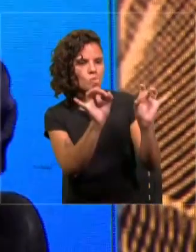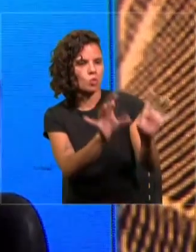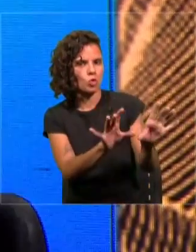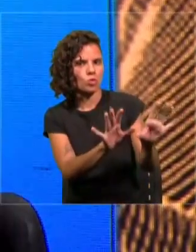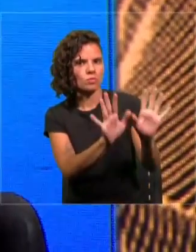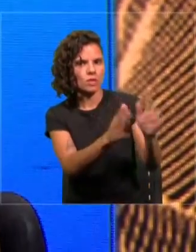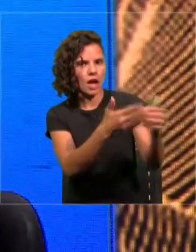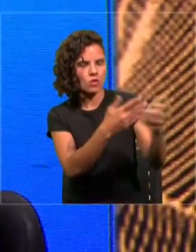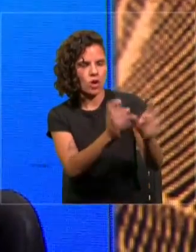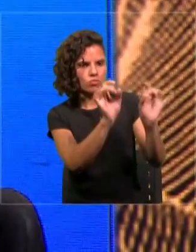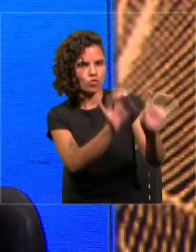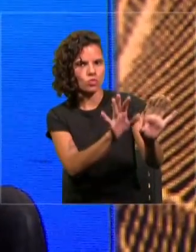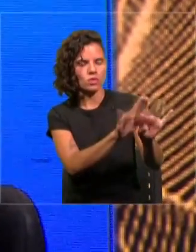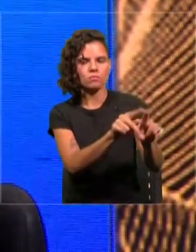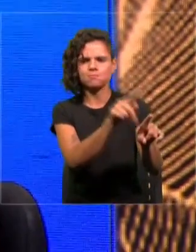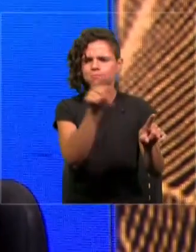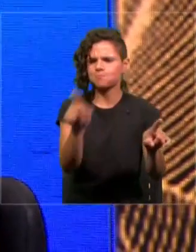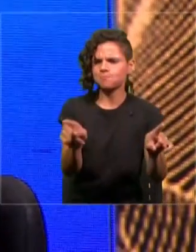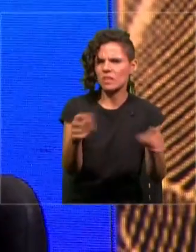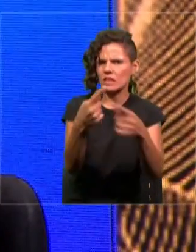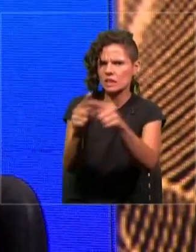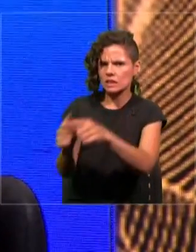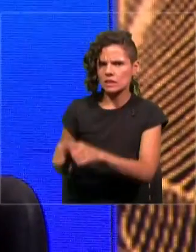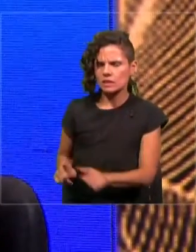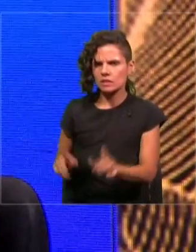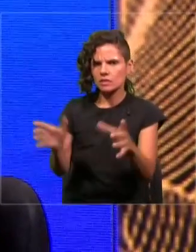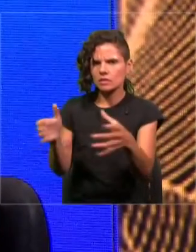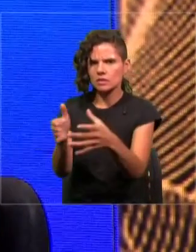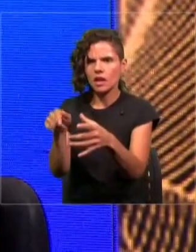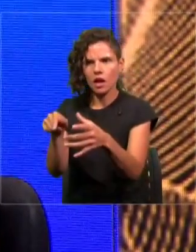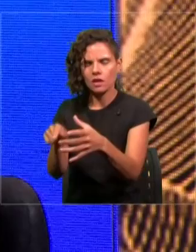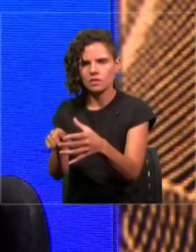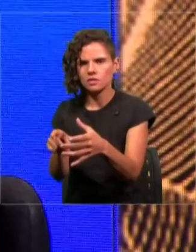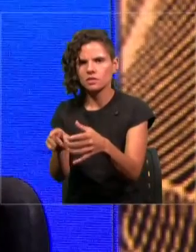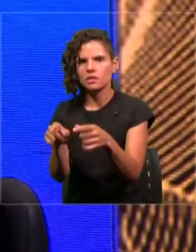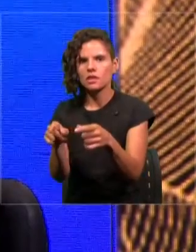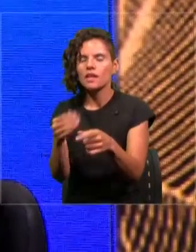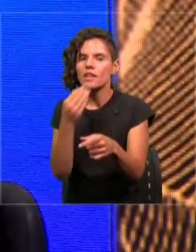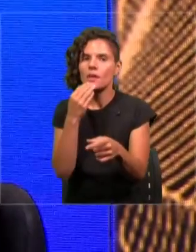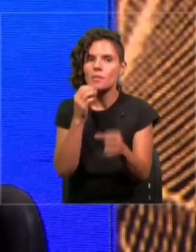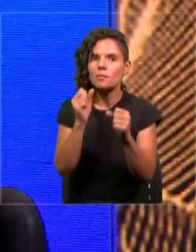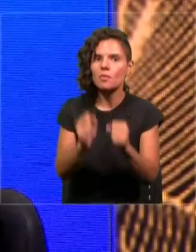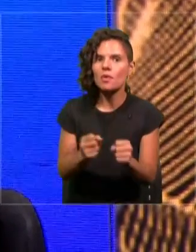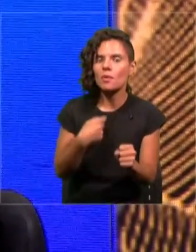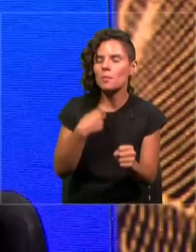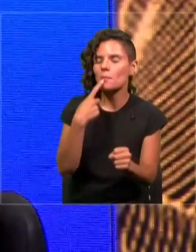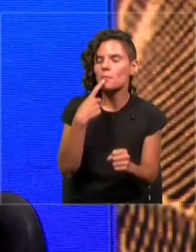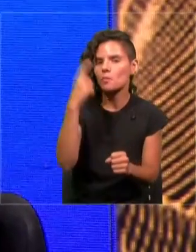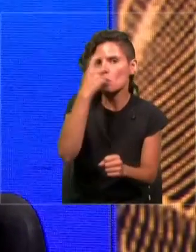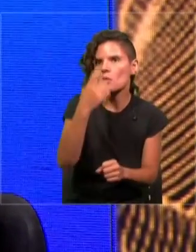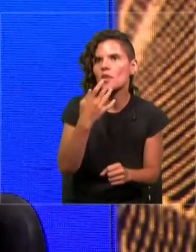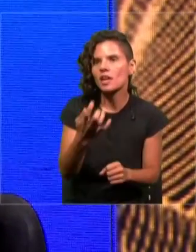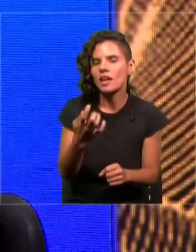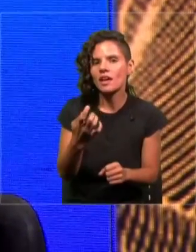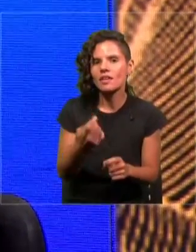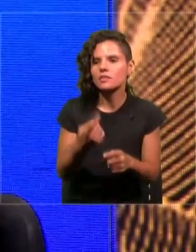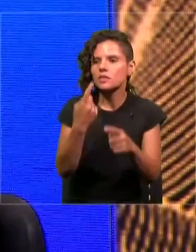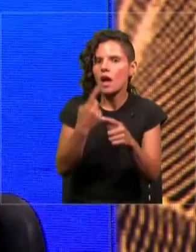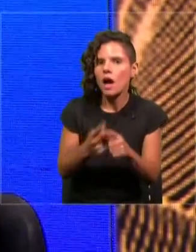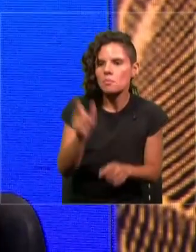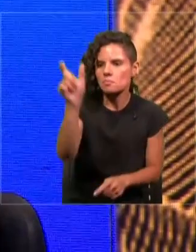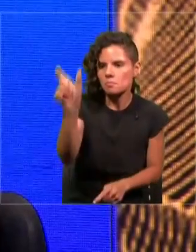humanas hoy, entonces podríamos decir también el tema que nos preocupa es el otro. El